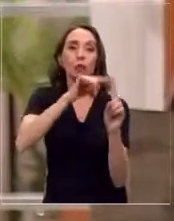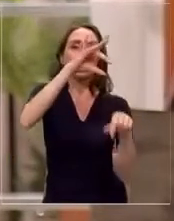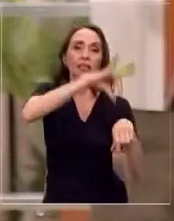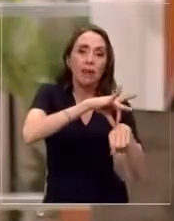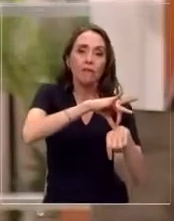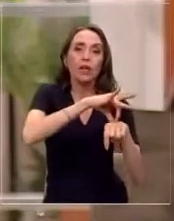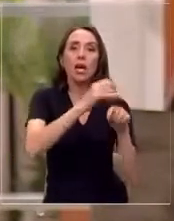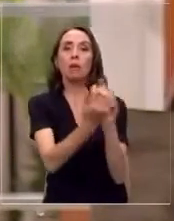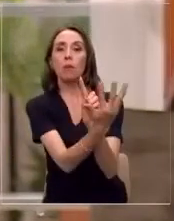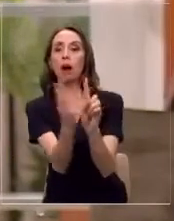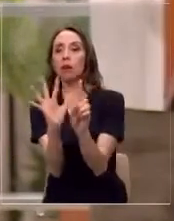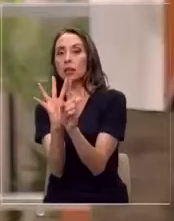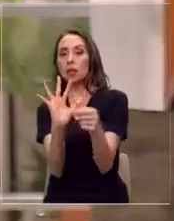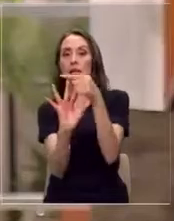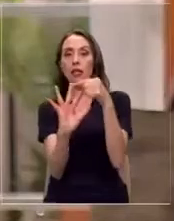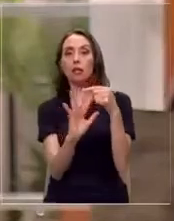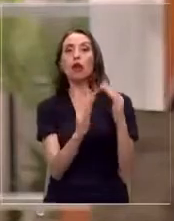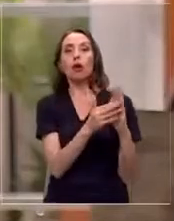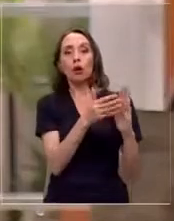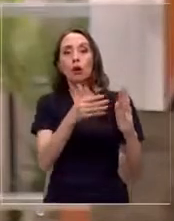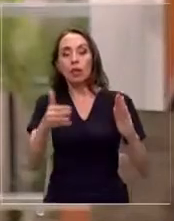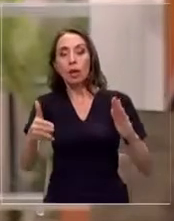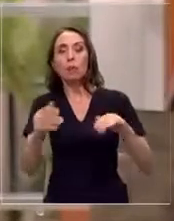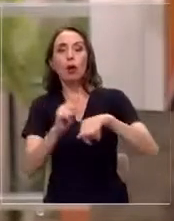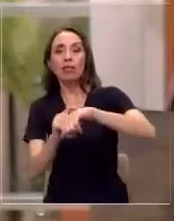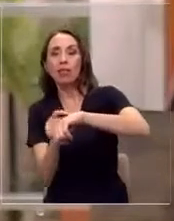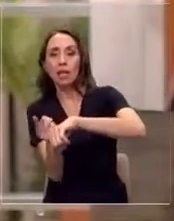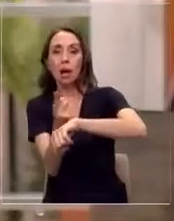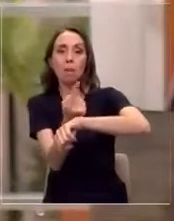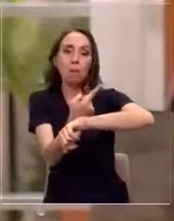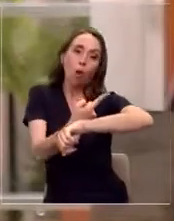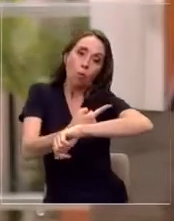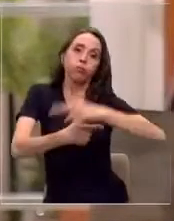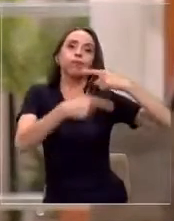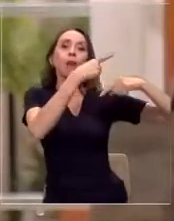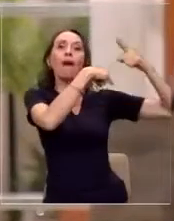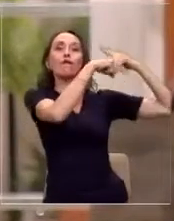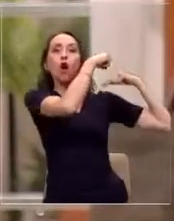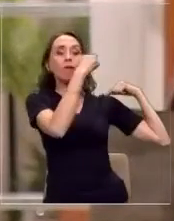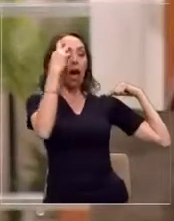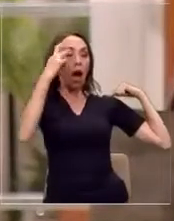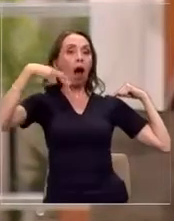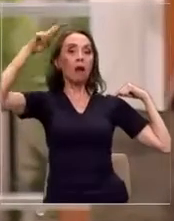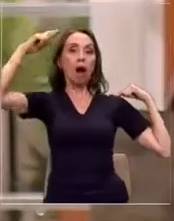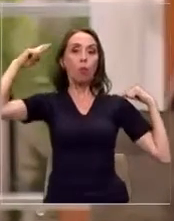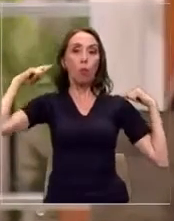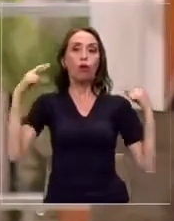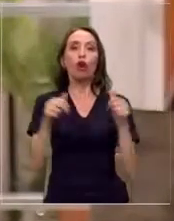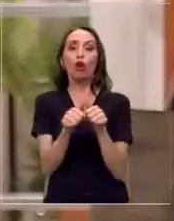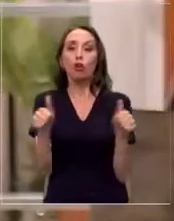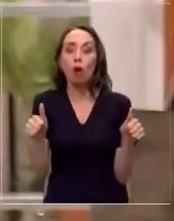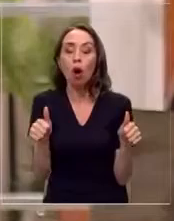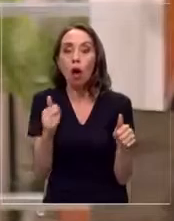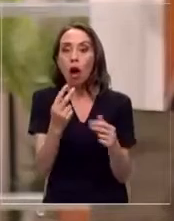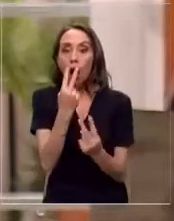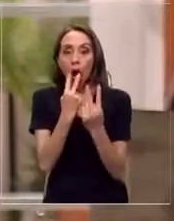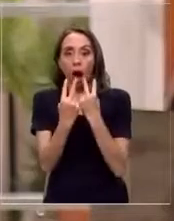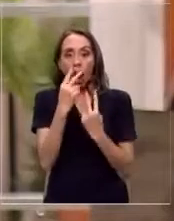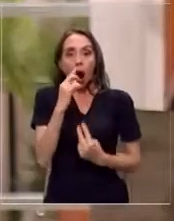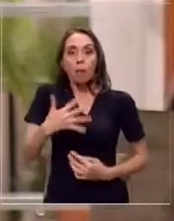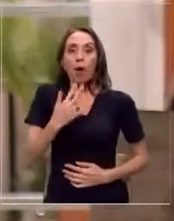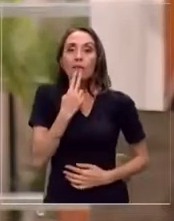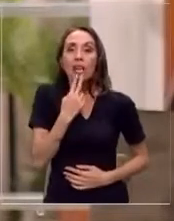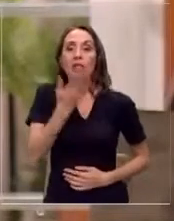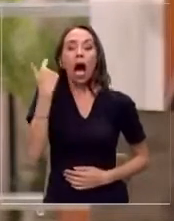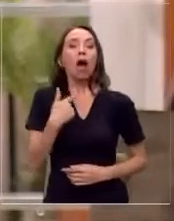al correr el contratiempo el reloj todos toman sentido de la vida empiezan a hacer las